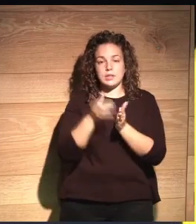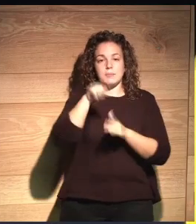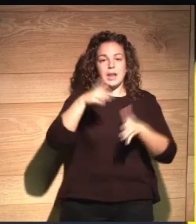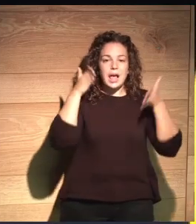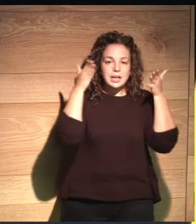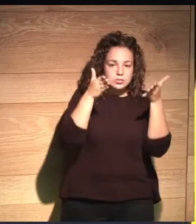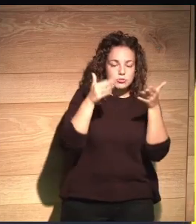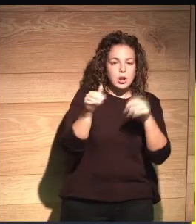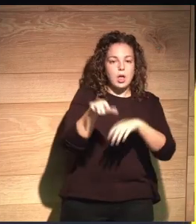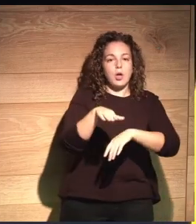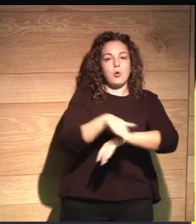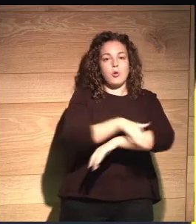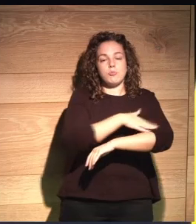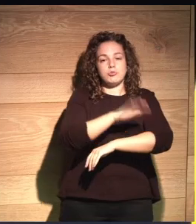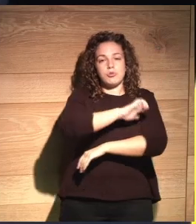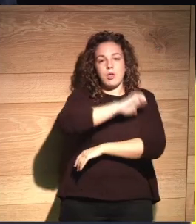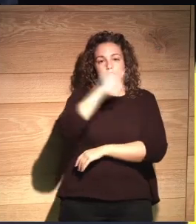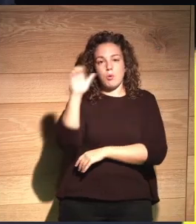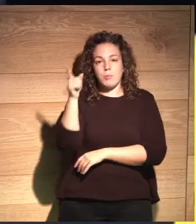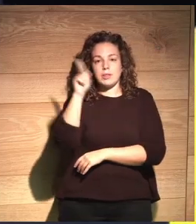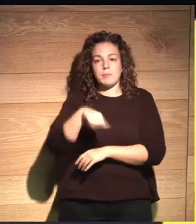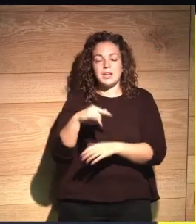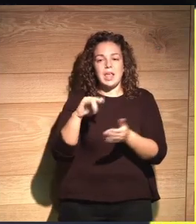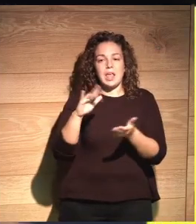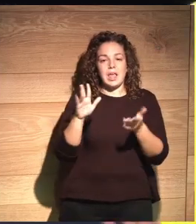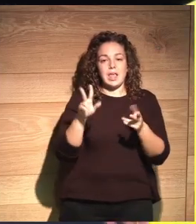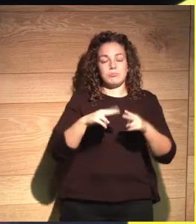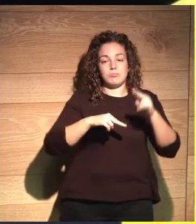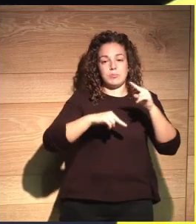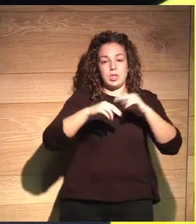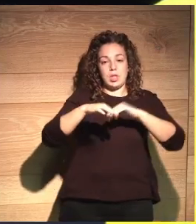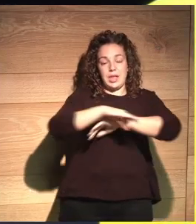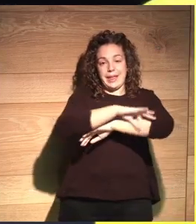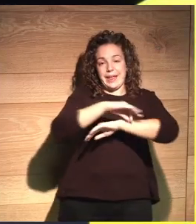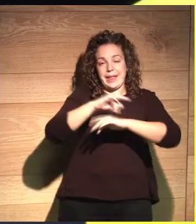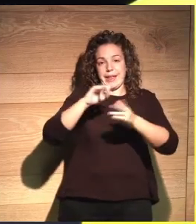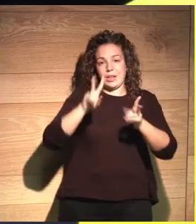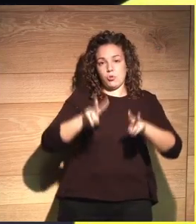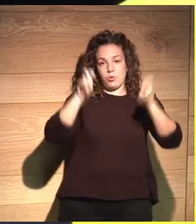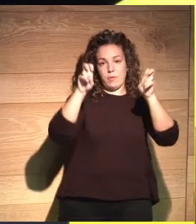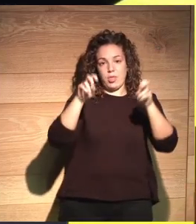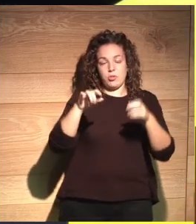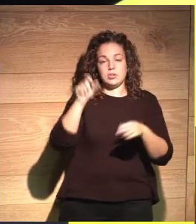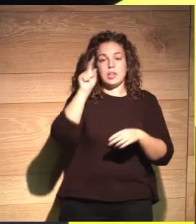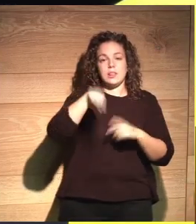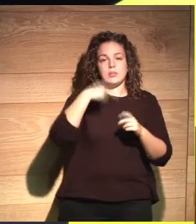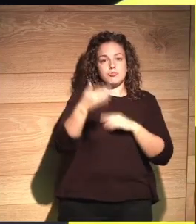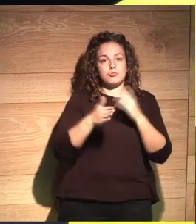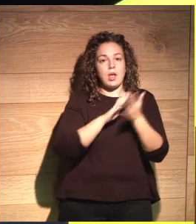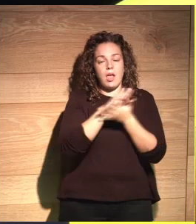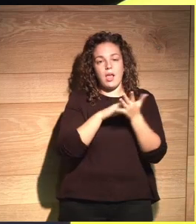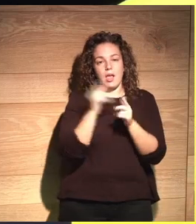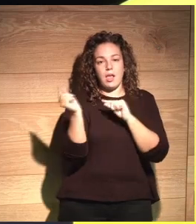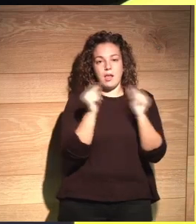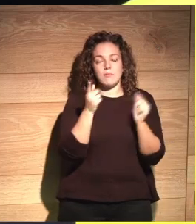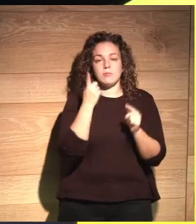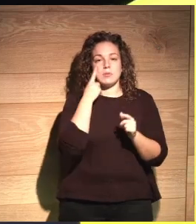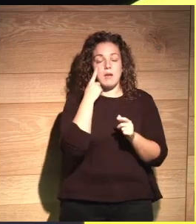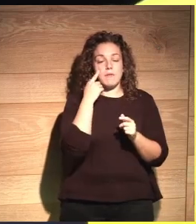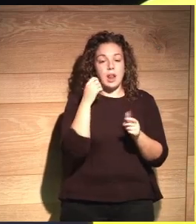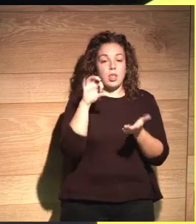innovación urbanística nada menos porque es lo que pisamos cada día después conversamos sobre hasta donde